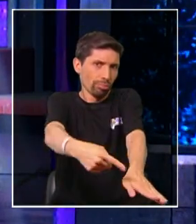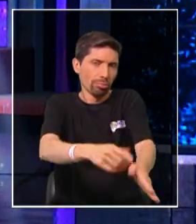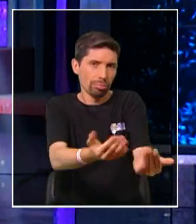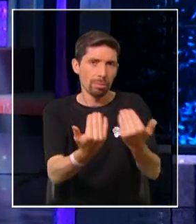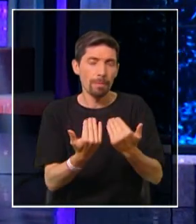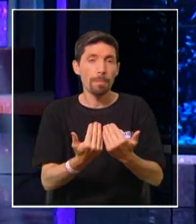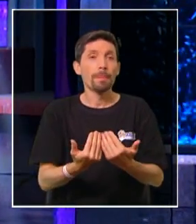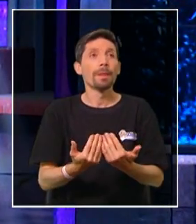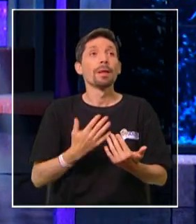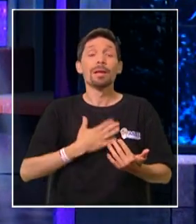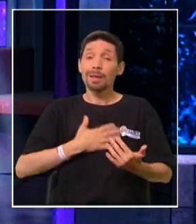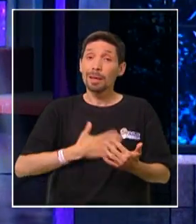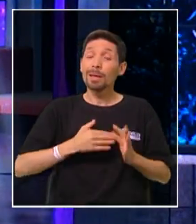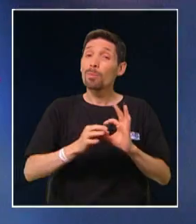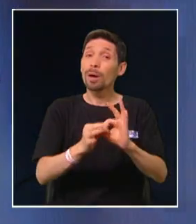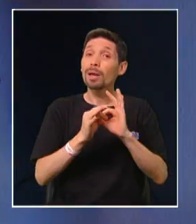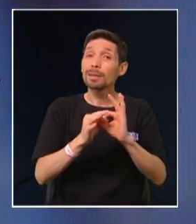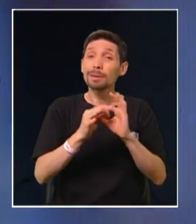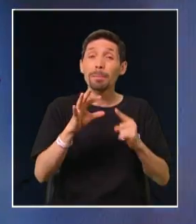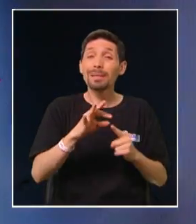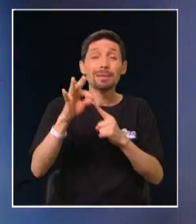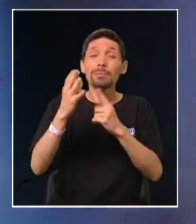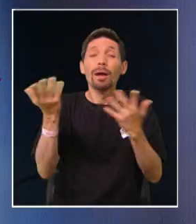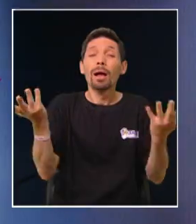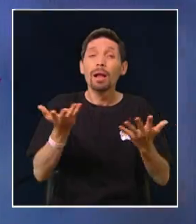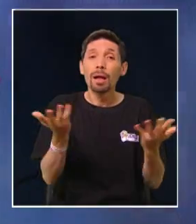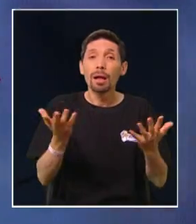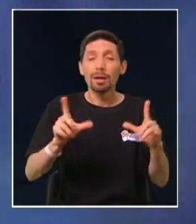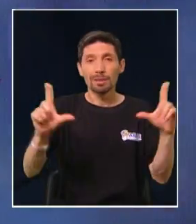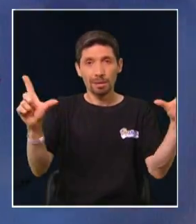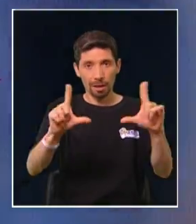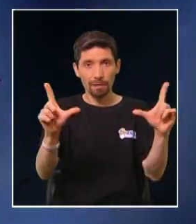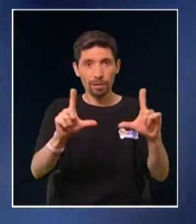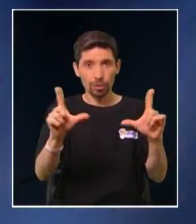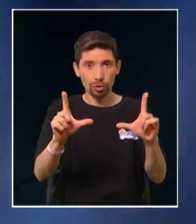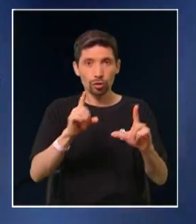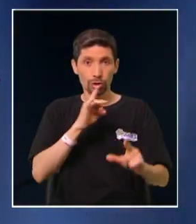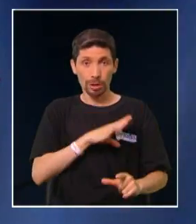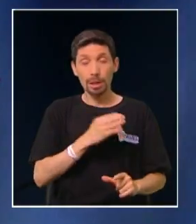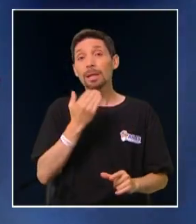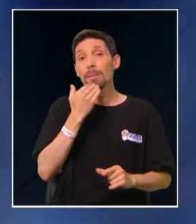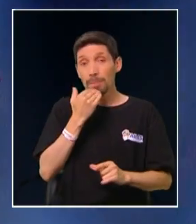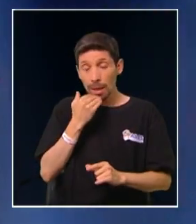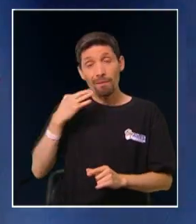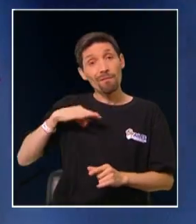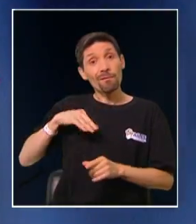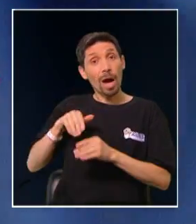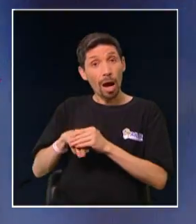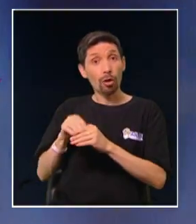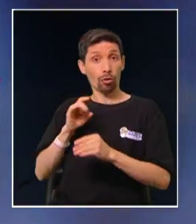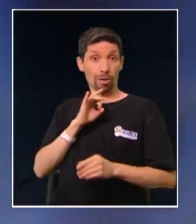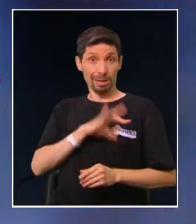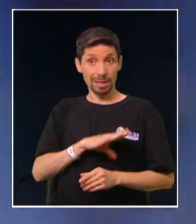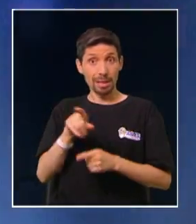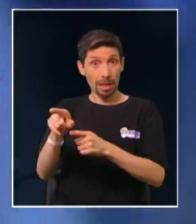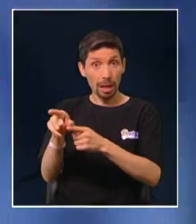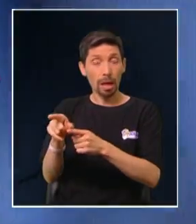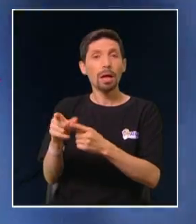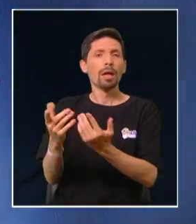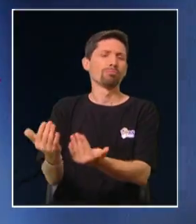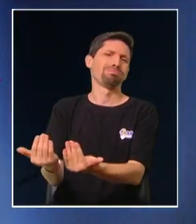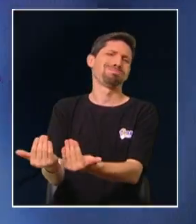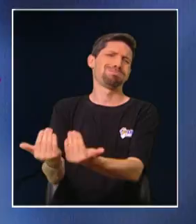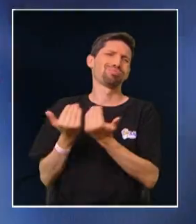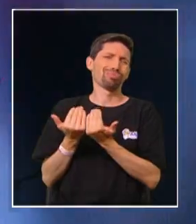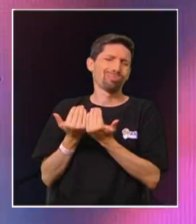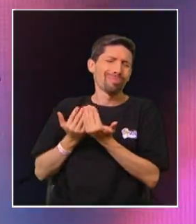Tenemos que agradecer principalmente a la televisión chilena y al mismo tiempo al Banco de Chile por el firme respaldo que nos